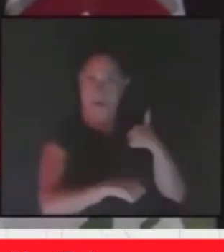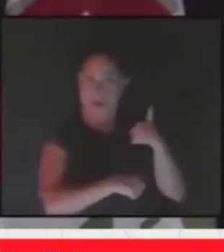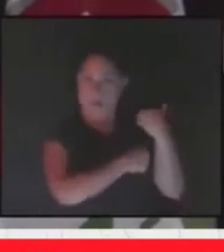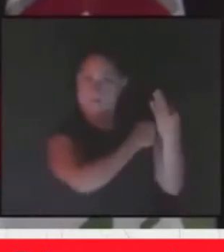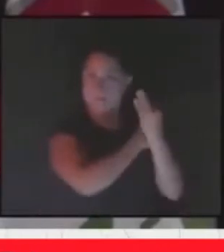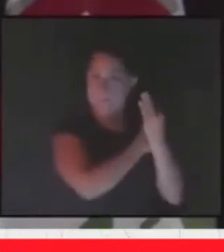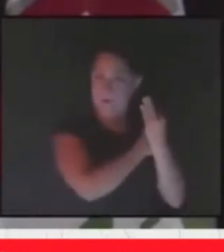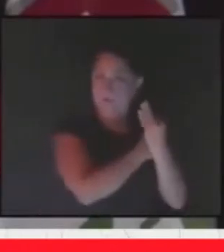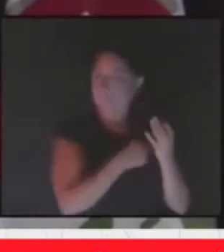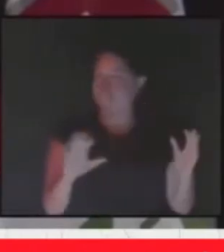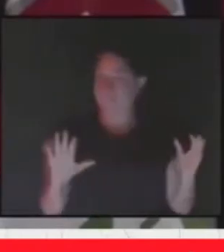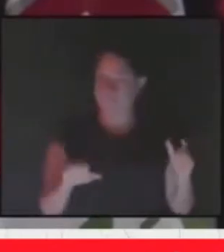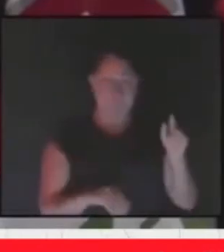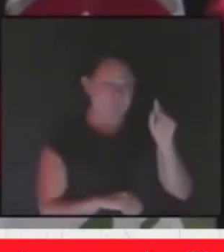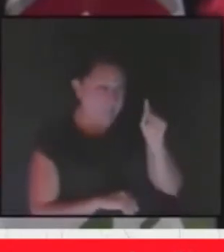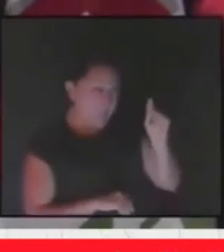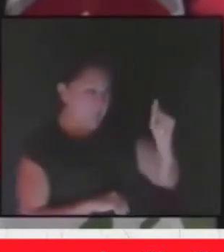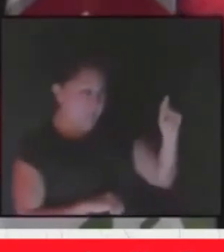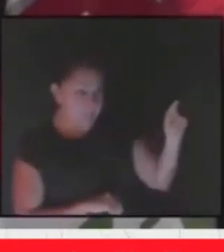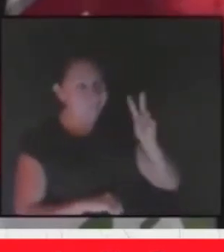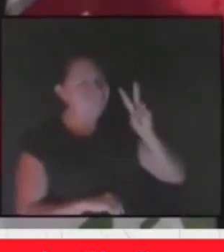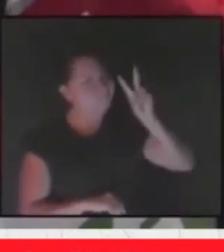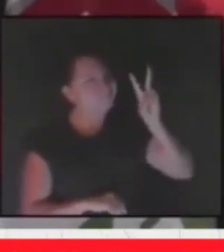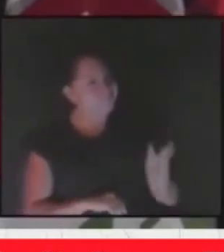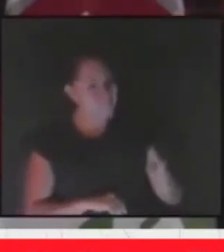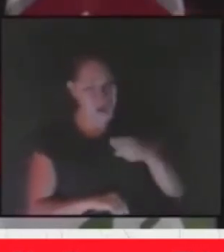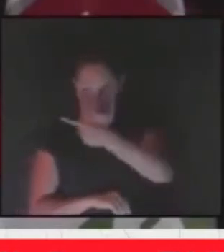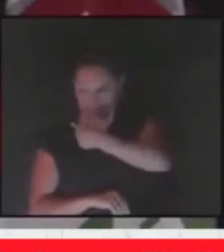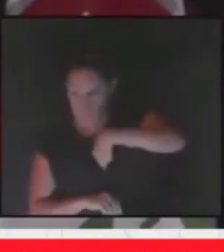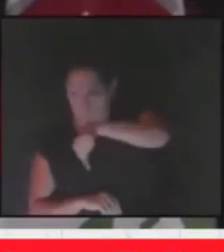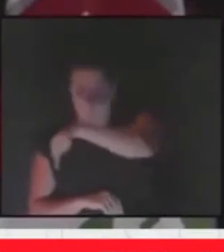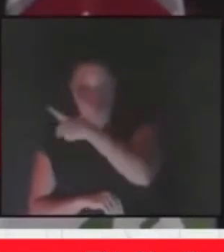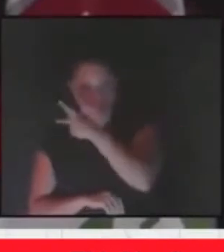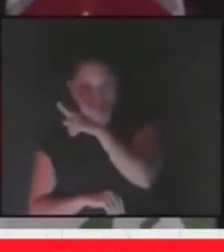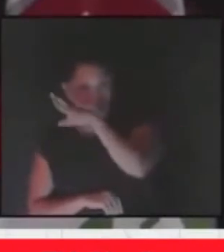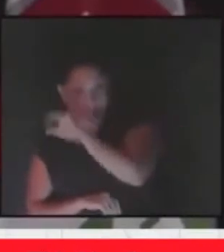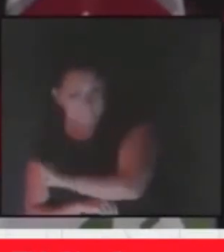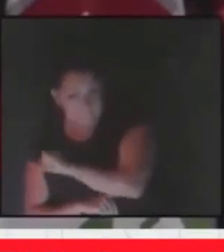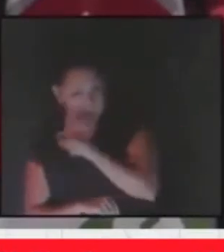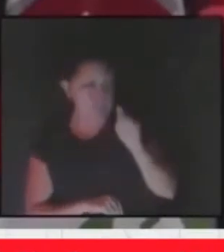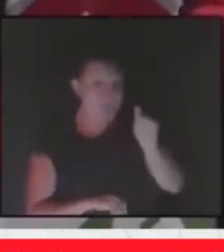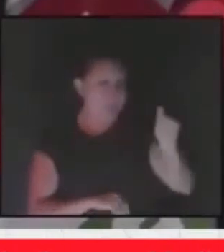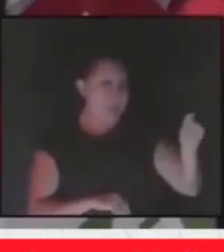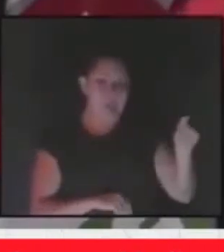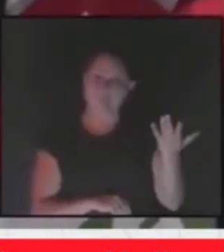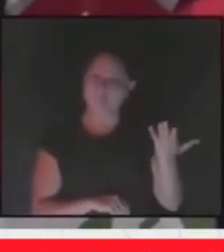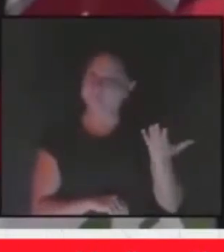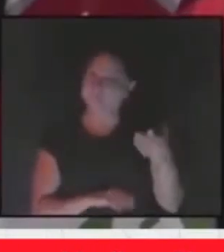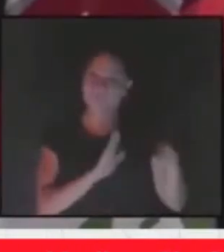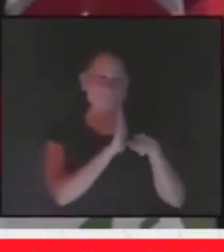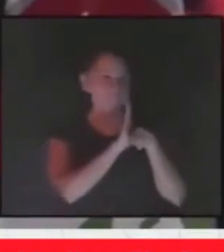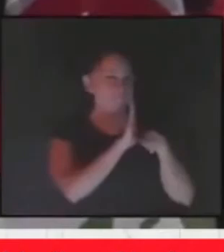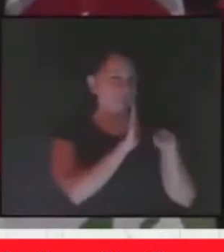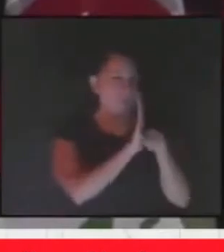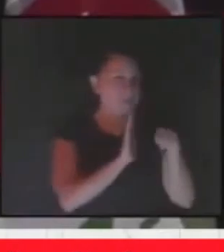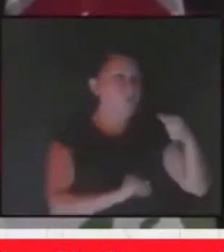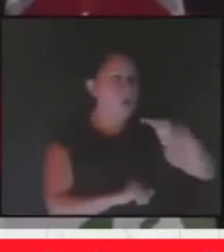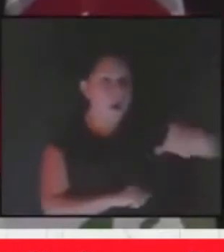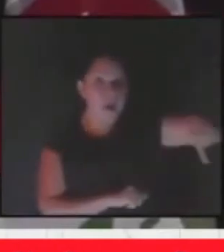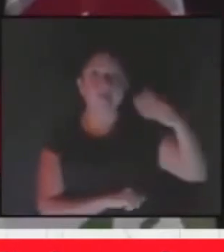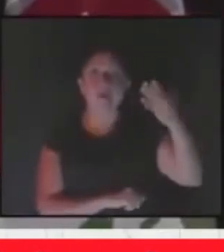enojó, por cierto, allá con Azucena, y eso que le hacen entrevistas a modo, pero ya saben cómo es Alito,